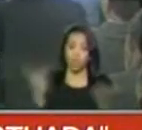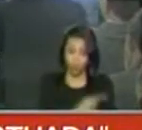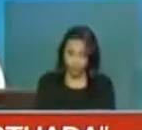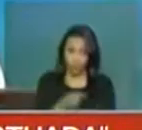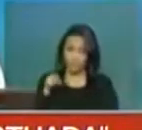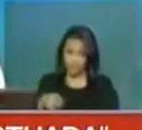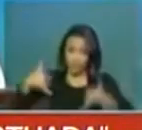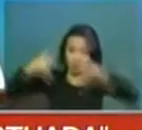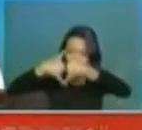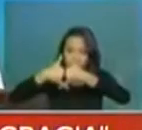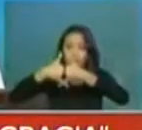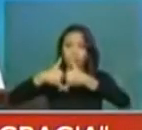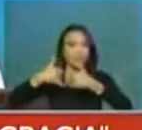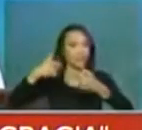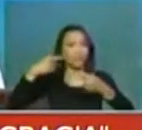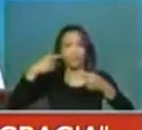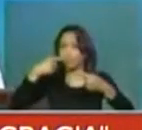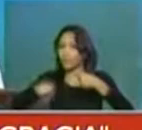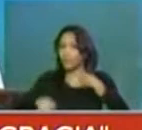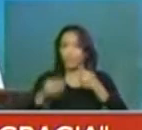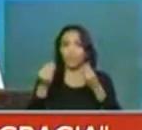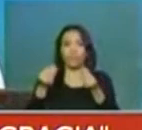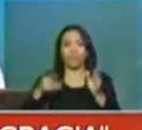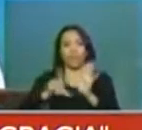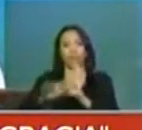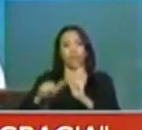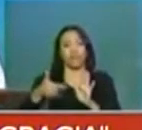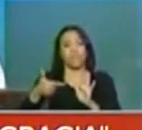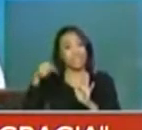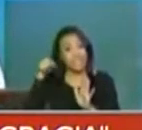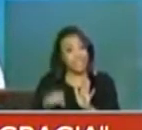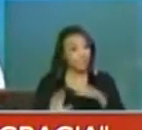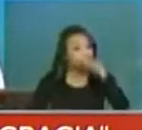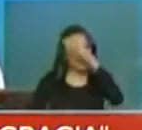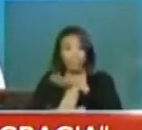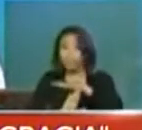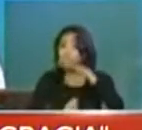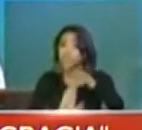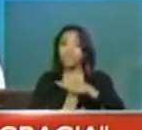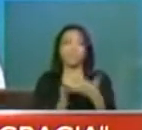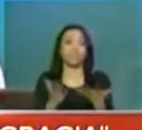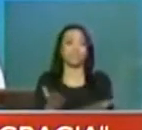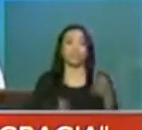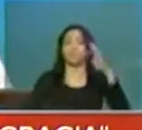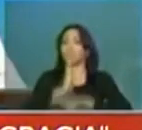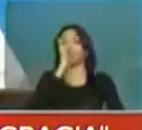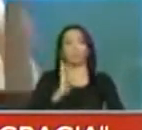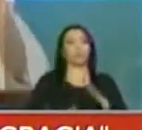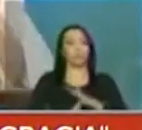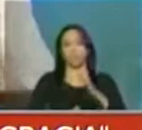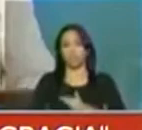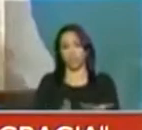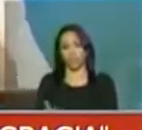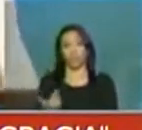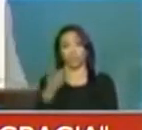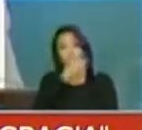Cuando esto pasa, fica nítida la tentativa de ultrapasar el límite del Estado democrático. Queda clara la